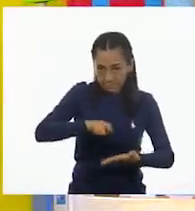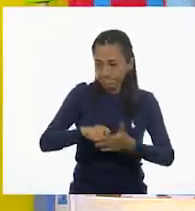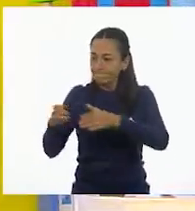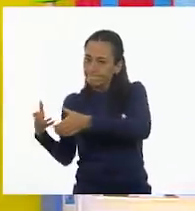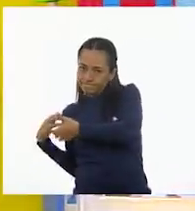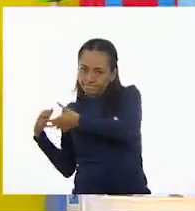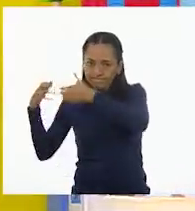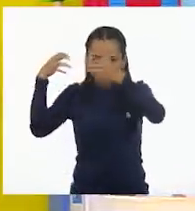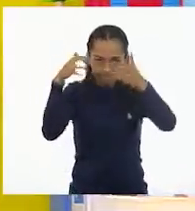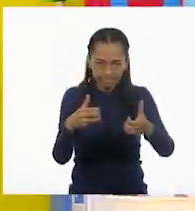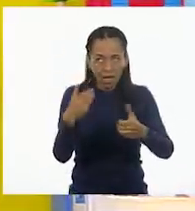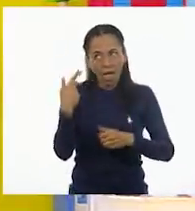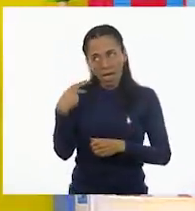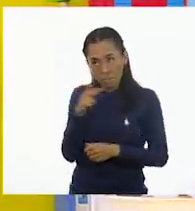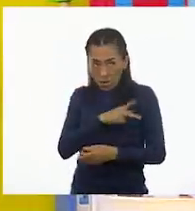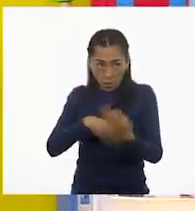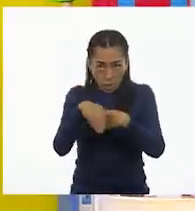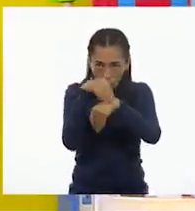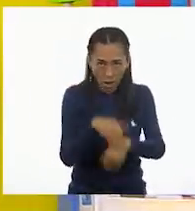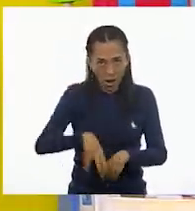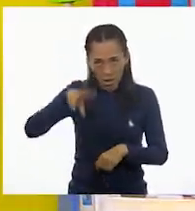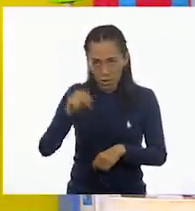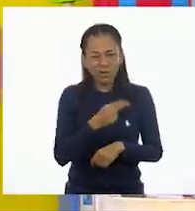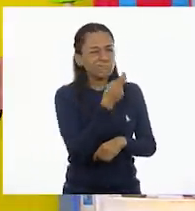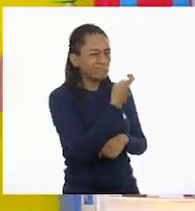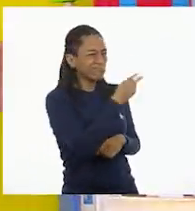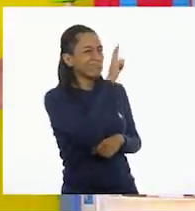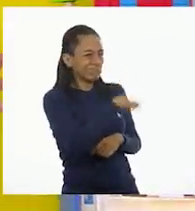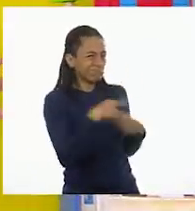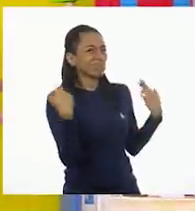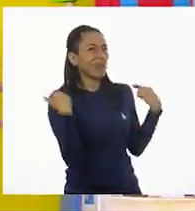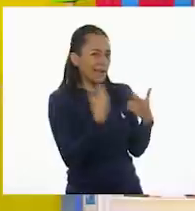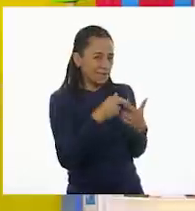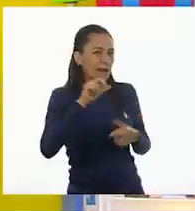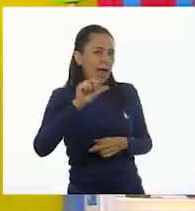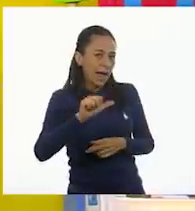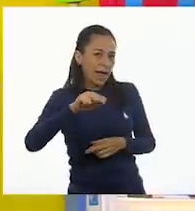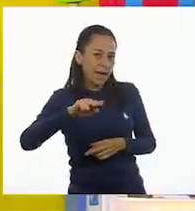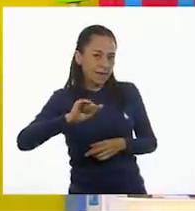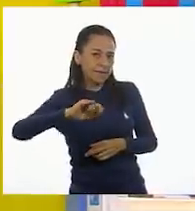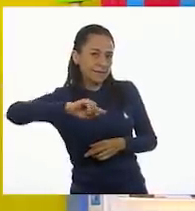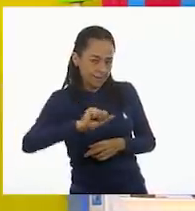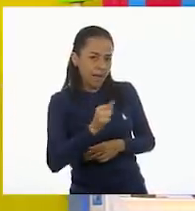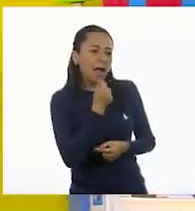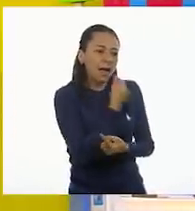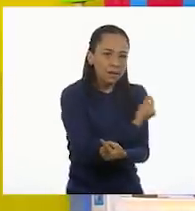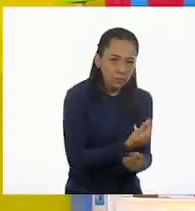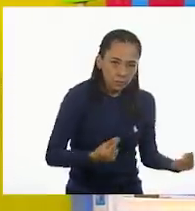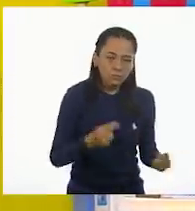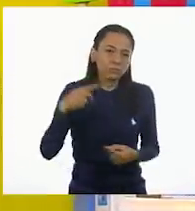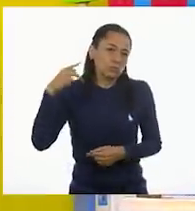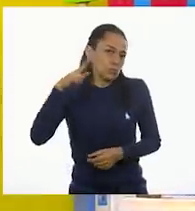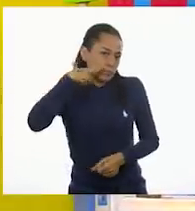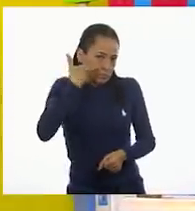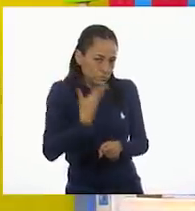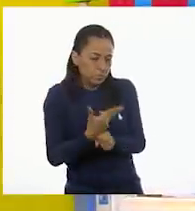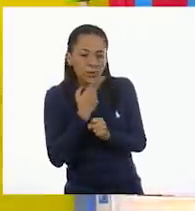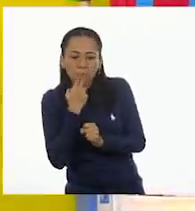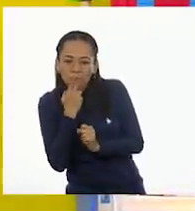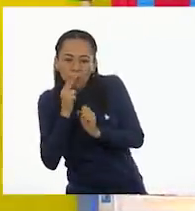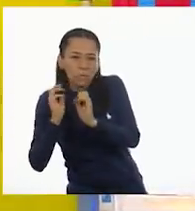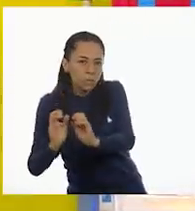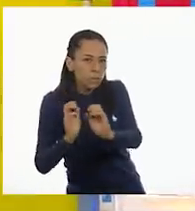maestra Anita es un adulto que tiene bajo su cuidado a todas las niñas y a los niños para enseñarles a cuidarse, por lo que deben de seguir